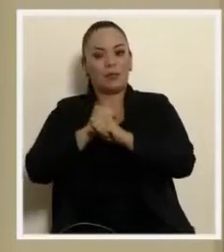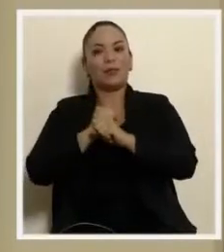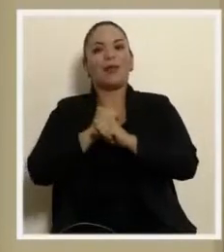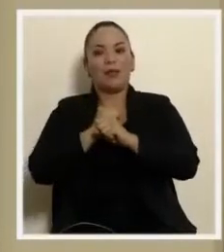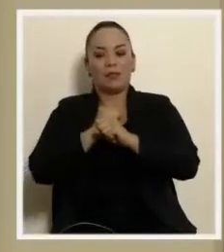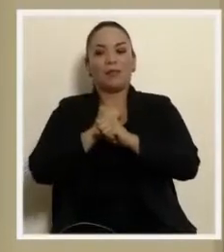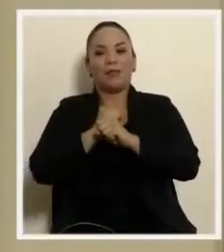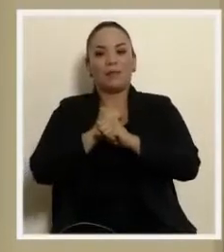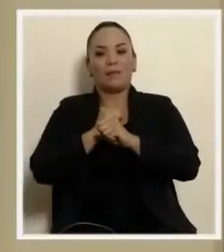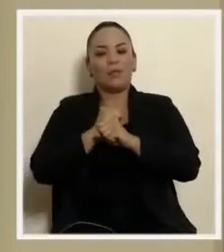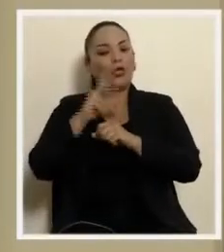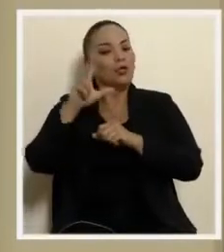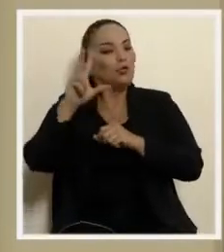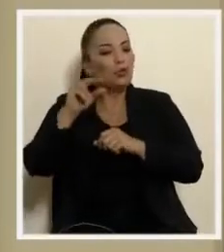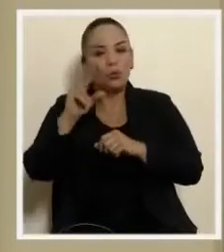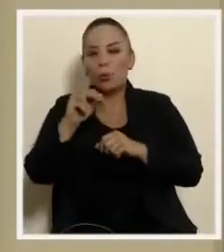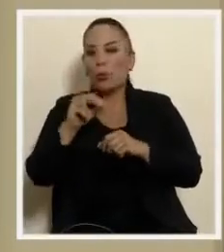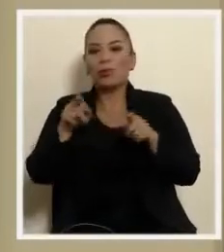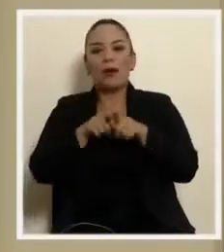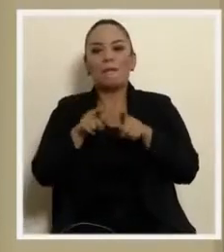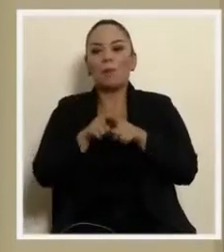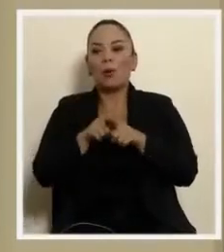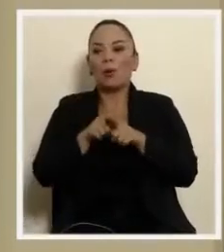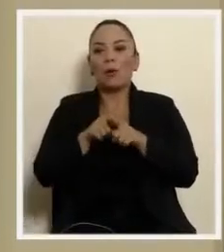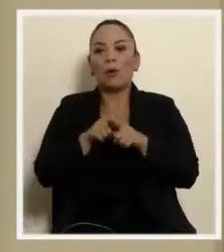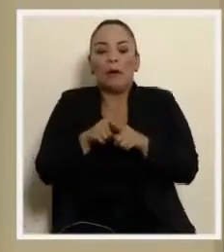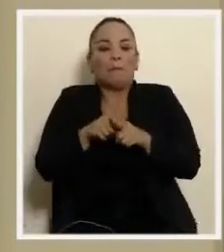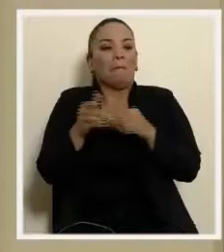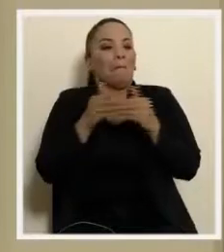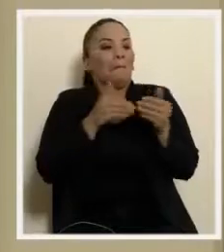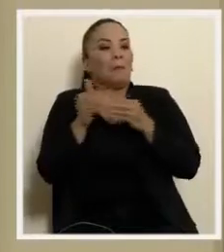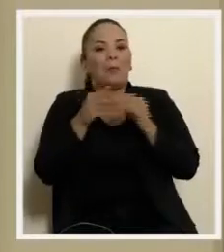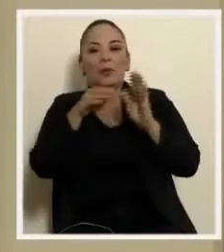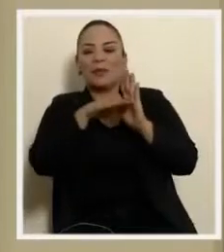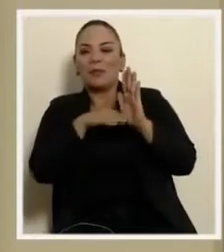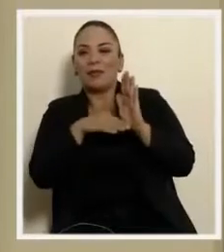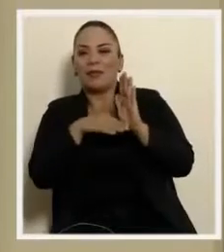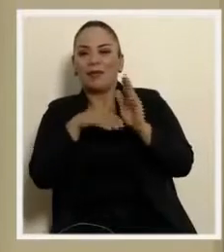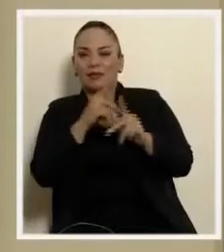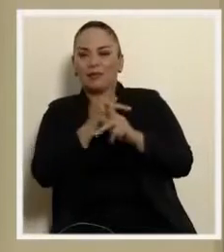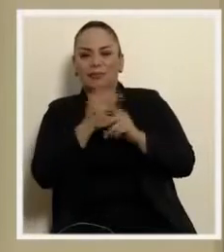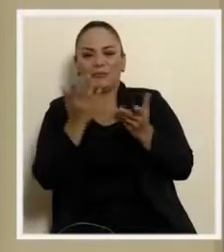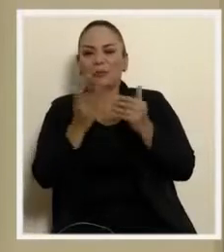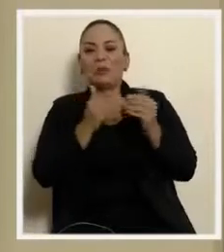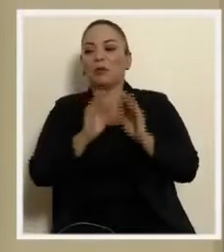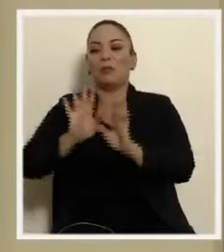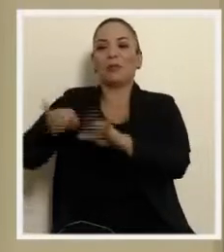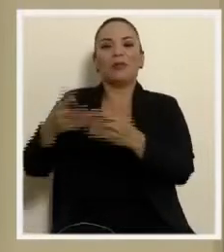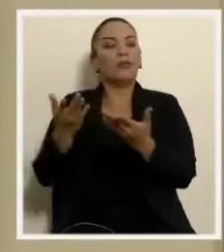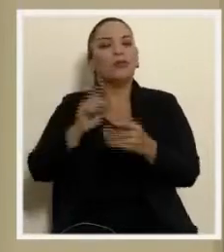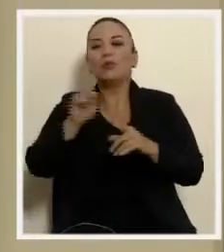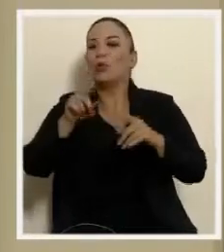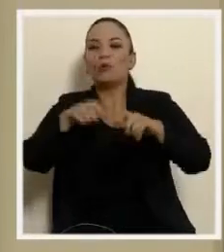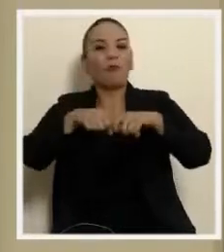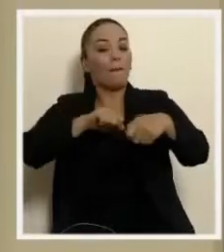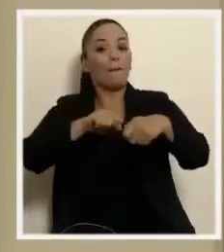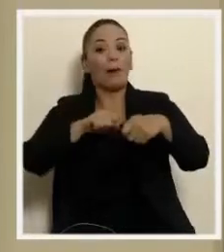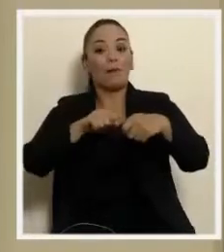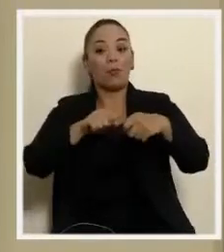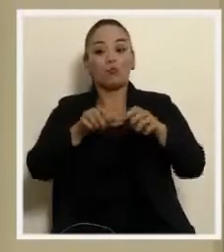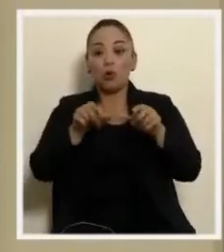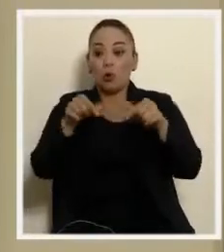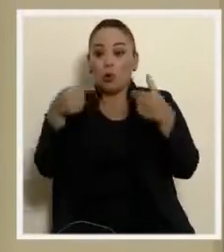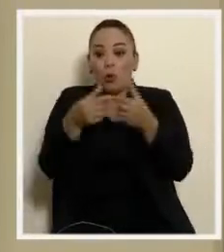violentemos intencionalmente las medidas que son muy necesarias. No rompamos las burbujas sociales,